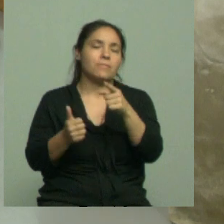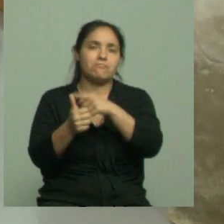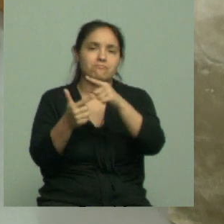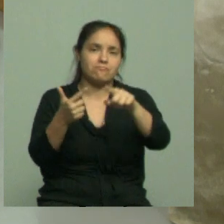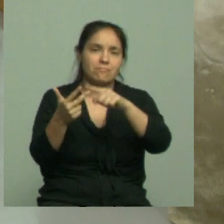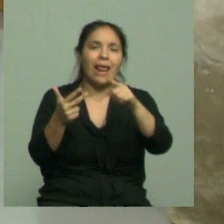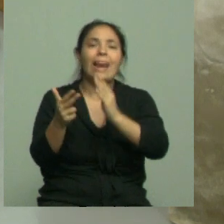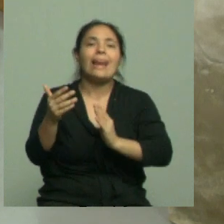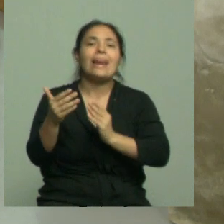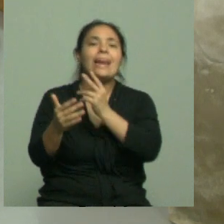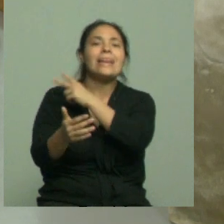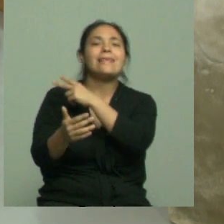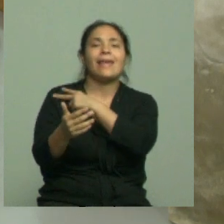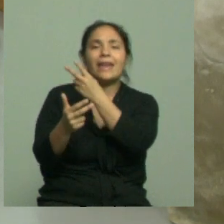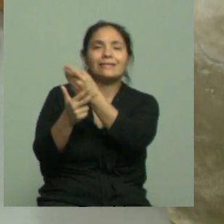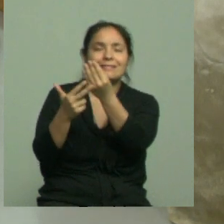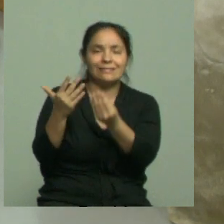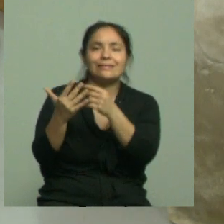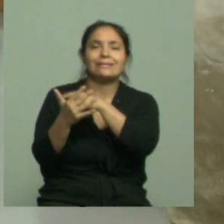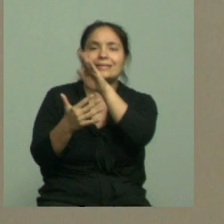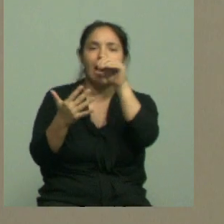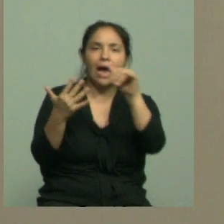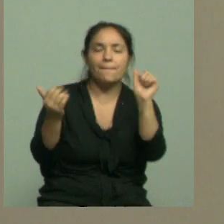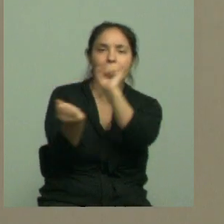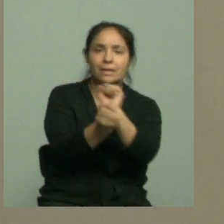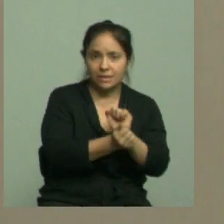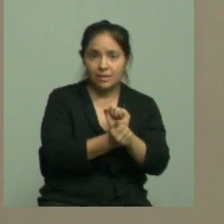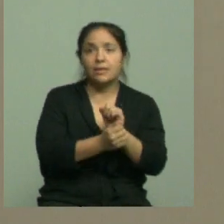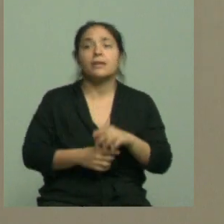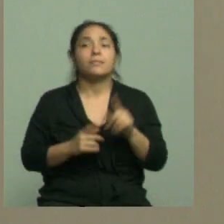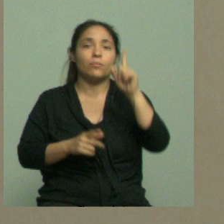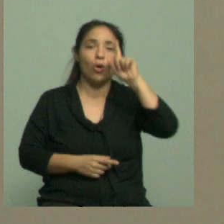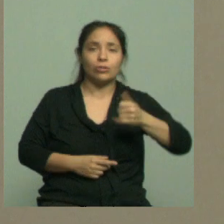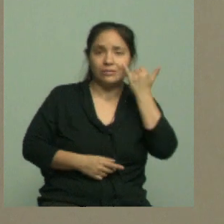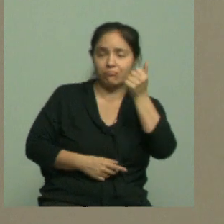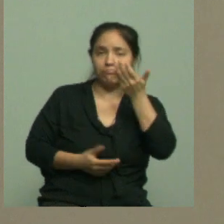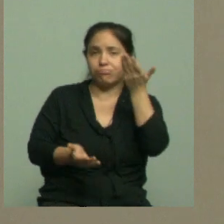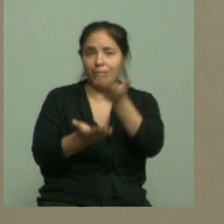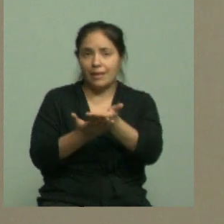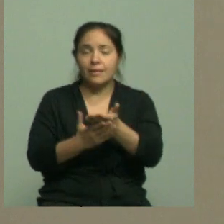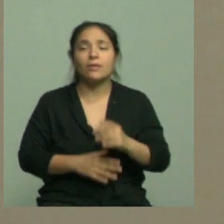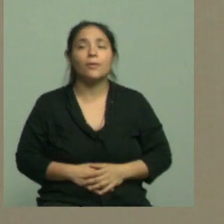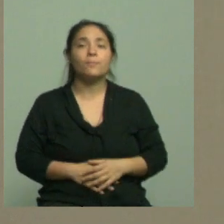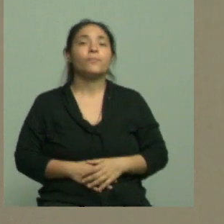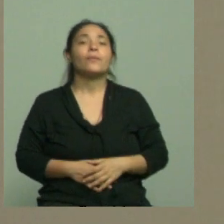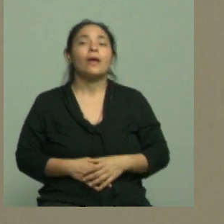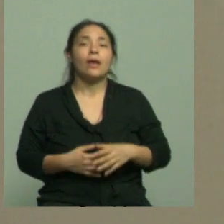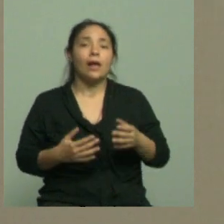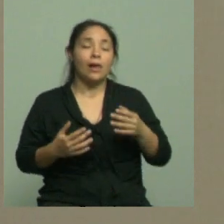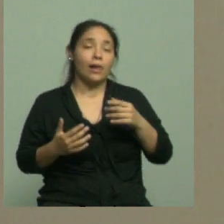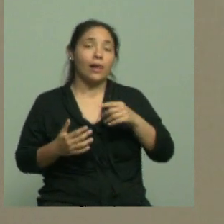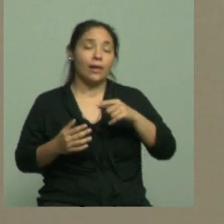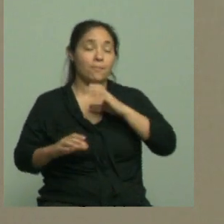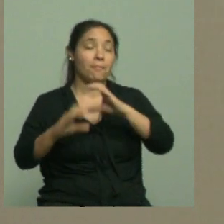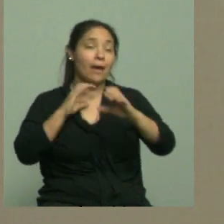que Israel dice que lo ha batido, pero este pedido está por parte de la Corte, muchos, algunos, bueno, no muchos, pero sí algunos